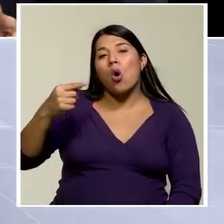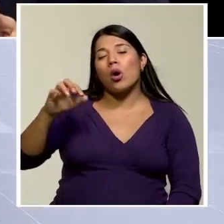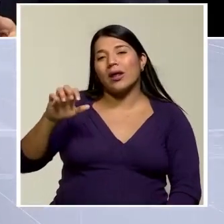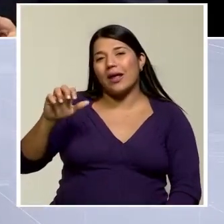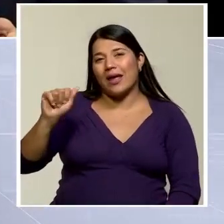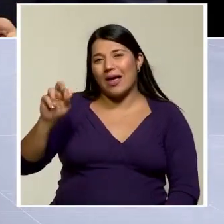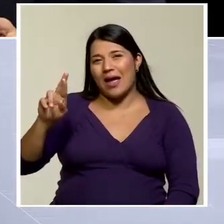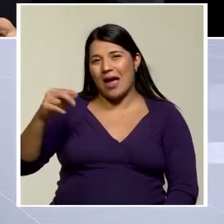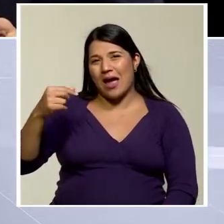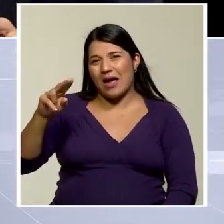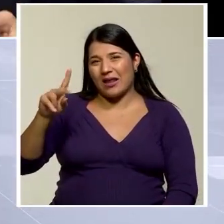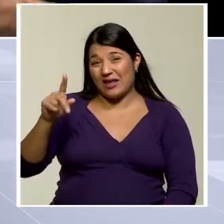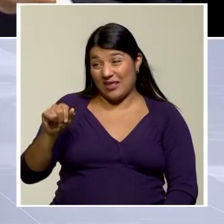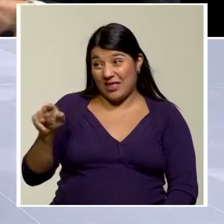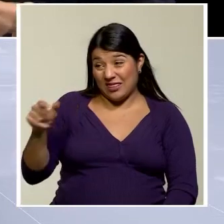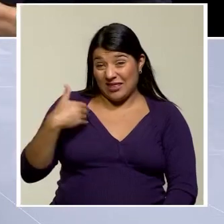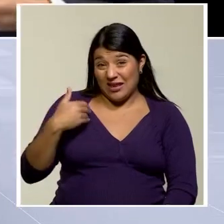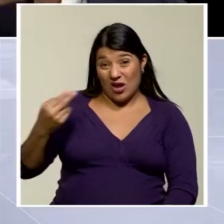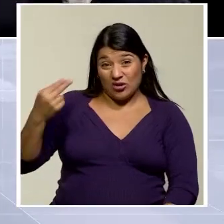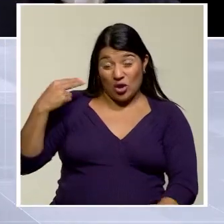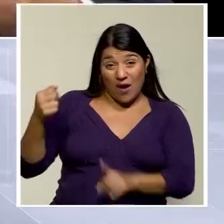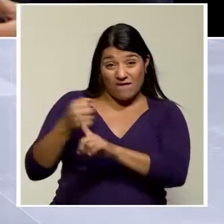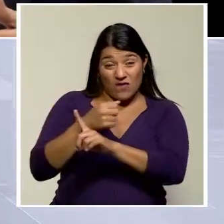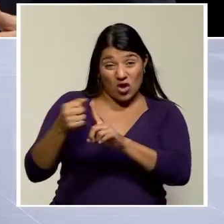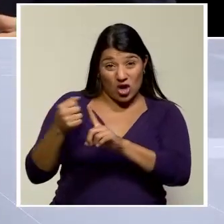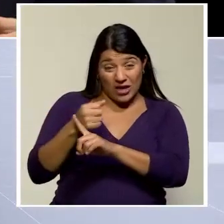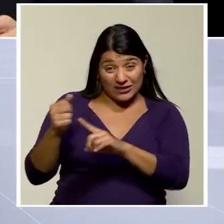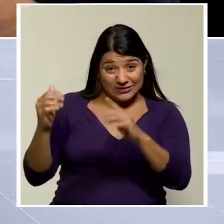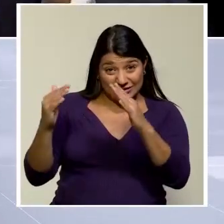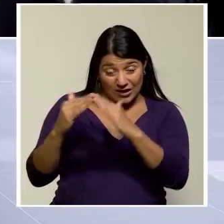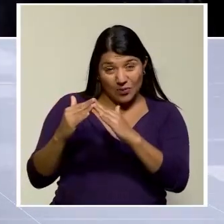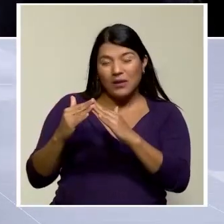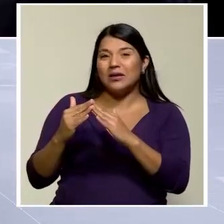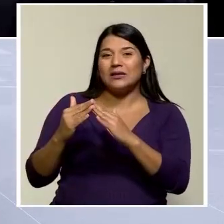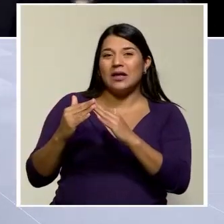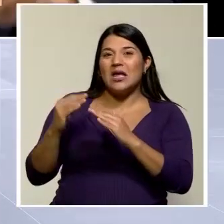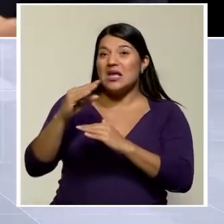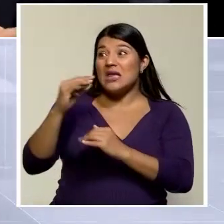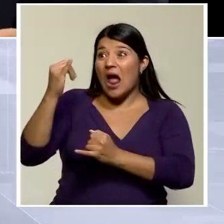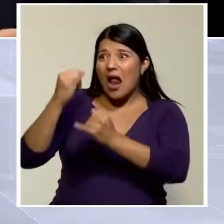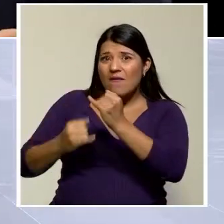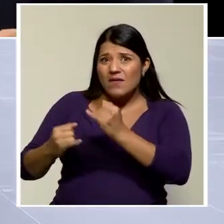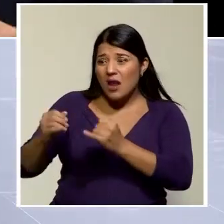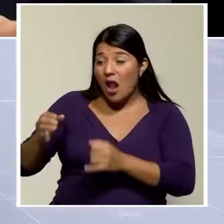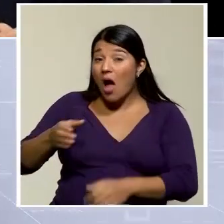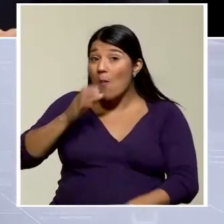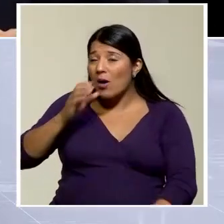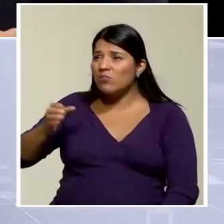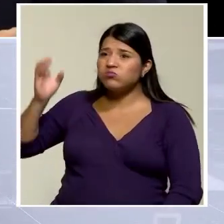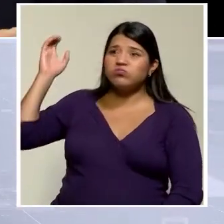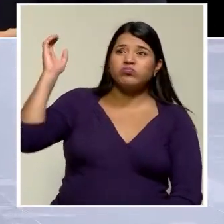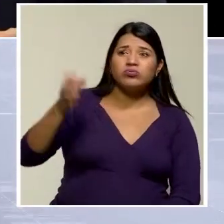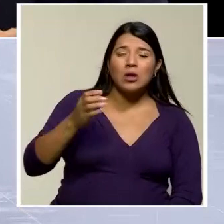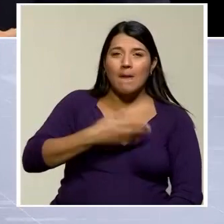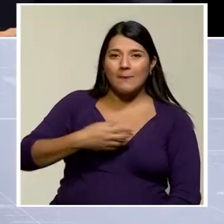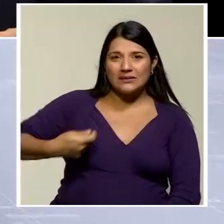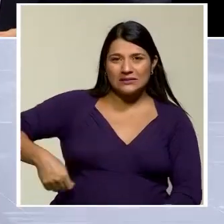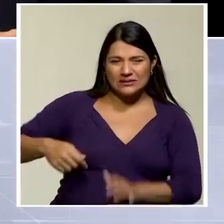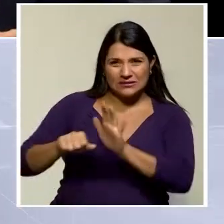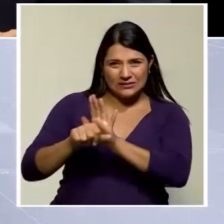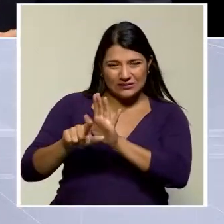tenía antecedentes de violencia doméstica y le terminó durante un debate arrojando un vaso al presidente